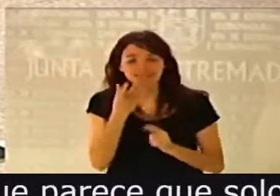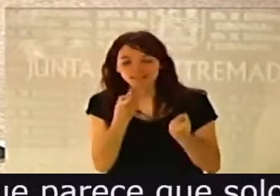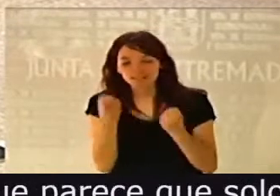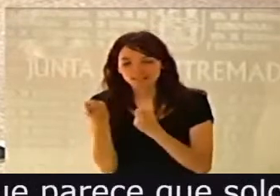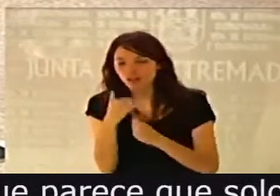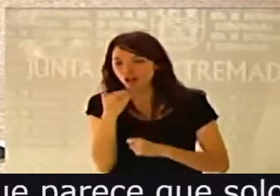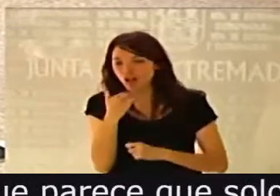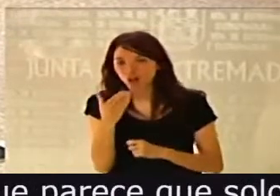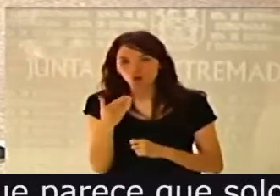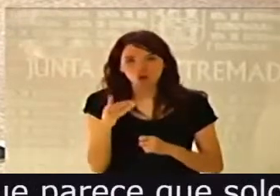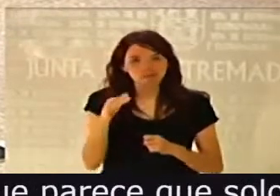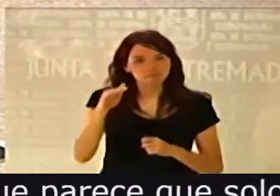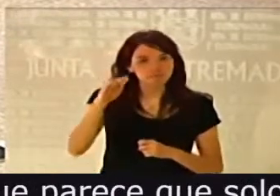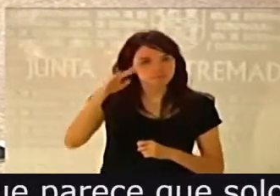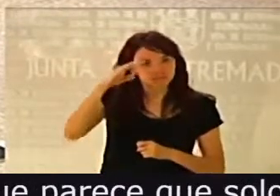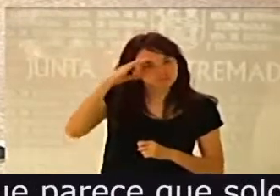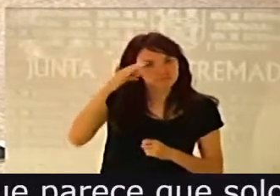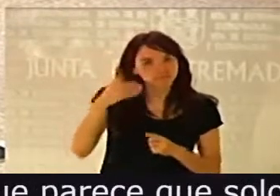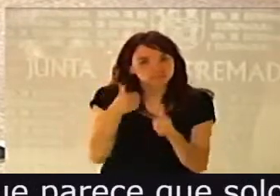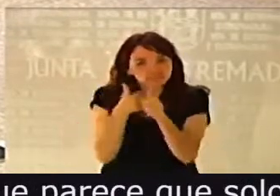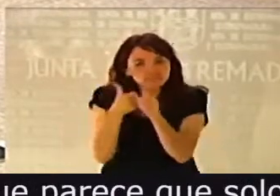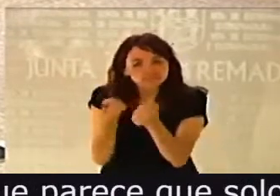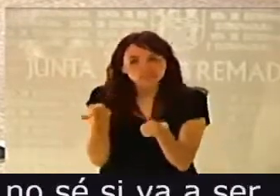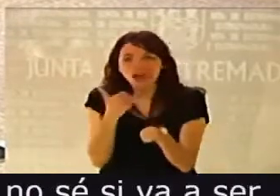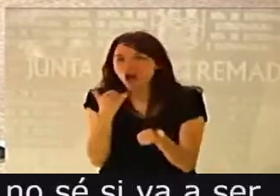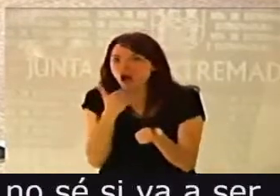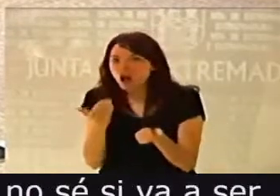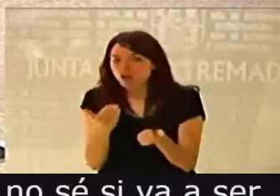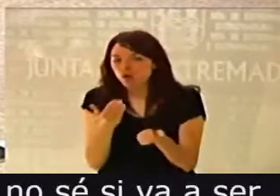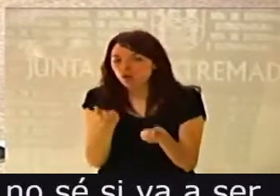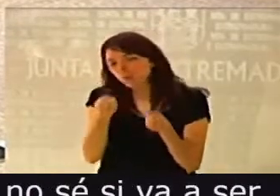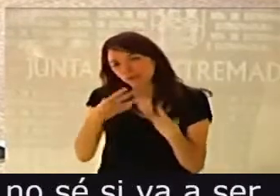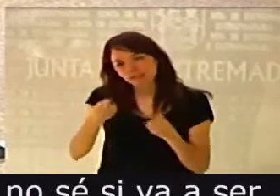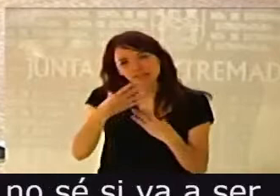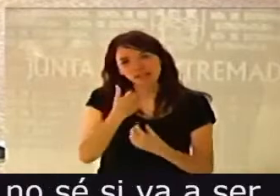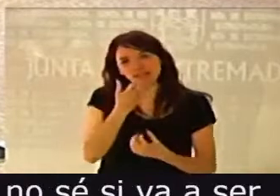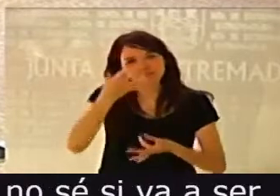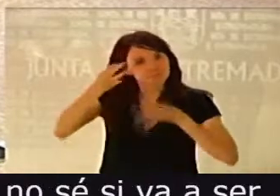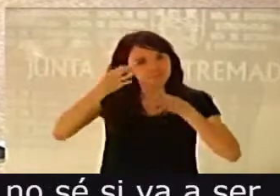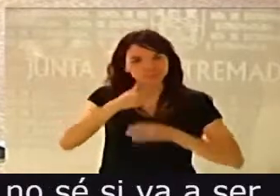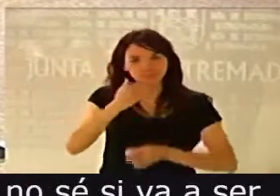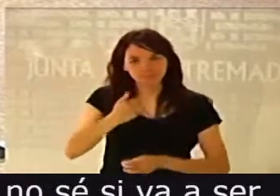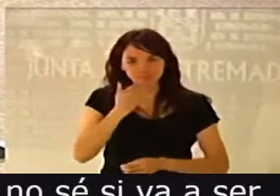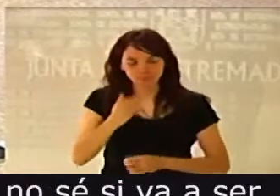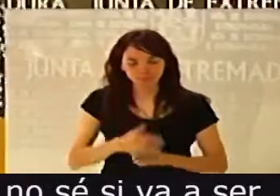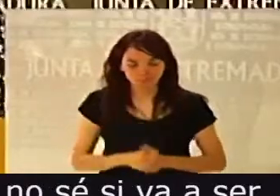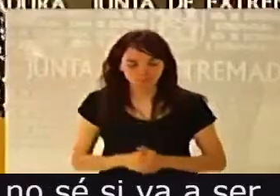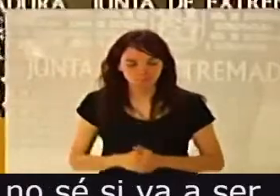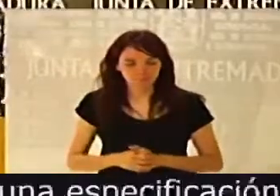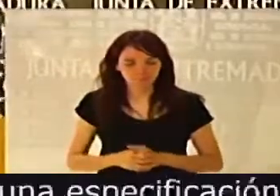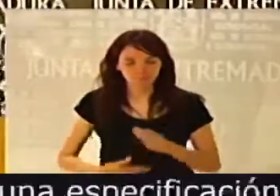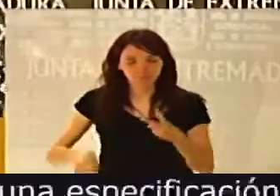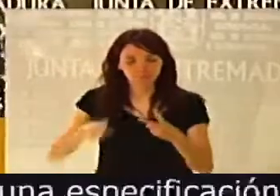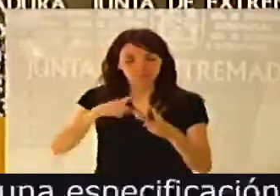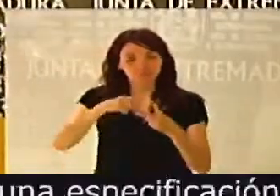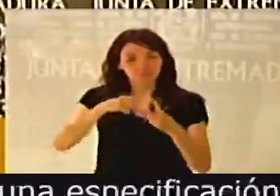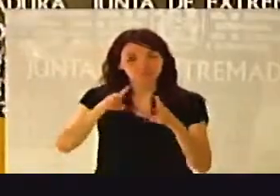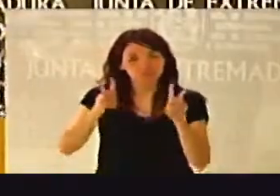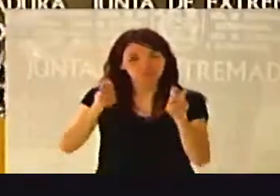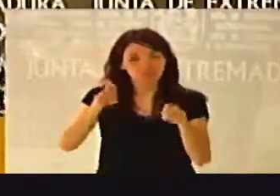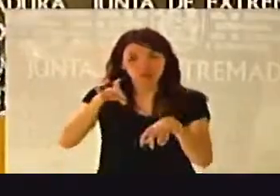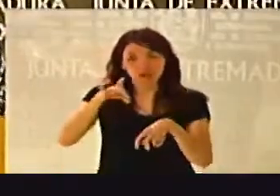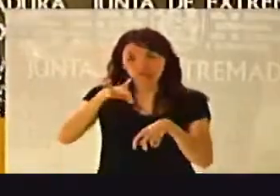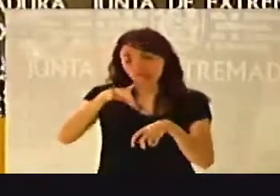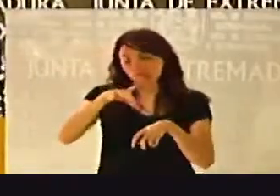necesarios socorristas o vigilantes, que nos cuenten un poquito si hay alguna especificación al respecto. Respecto a los casos importados, nada nuevo de